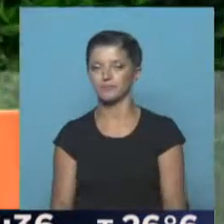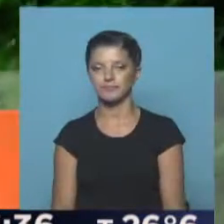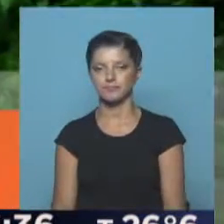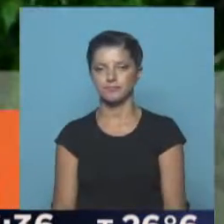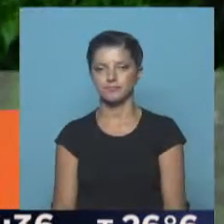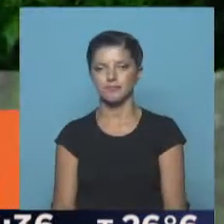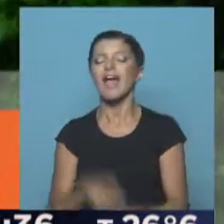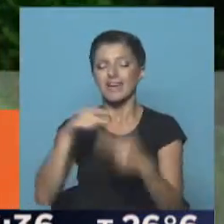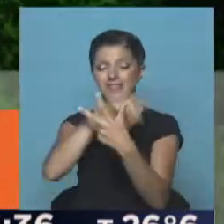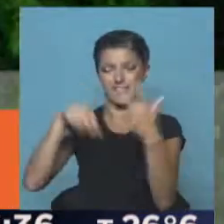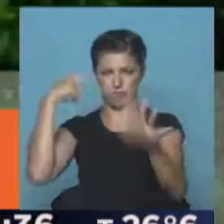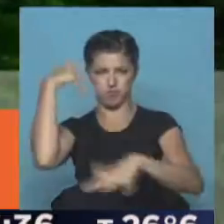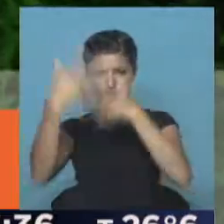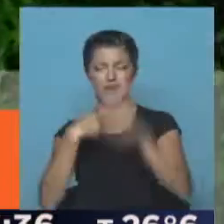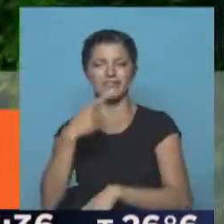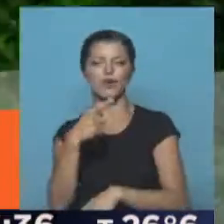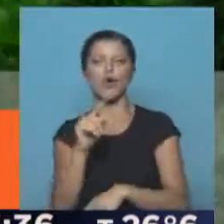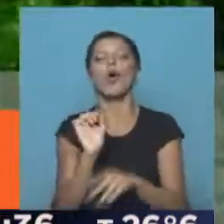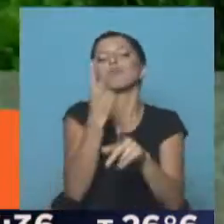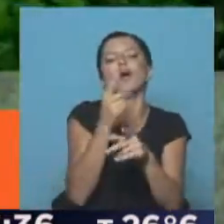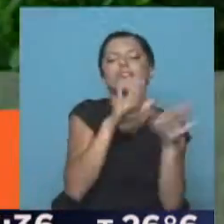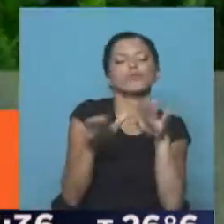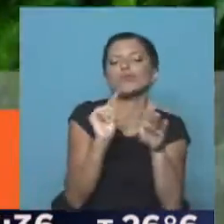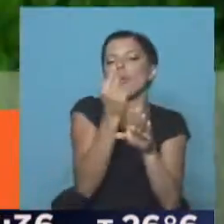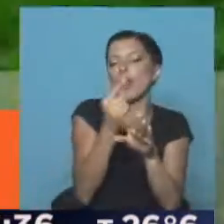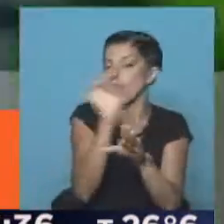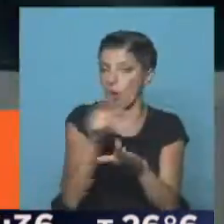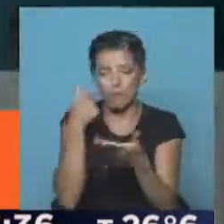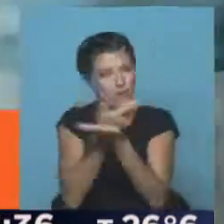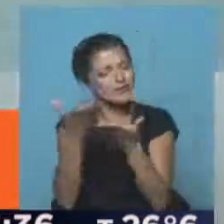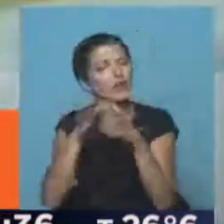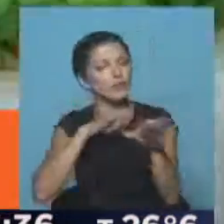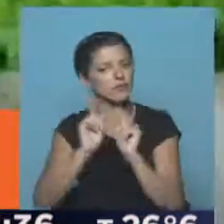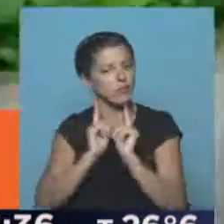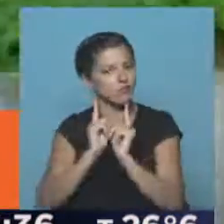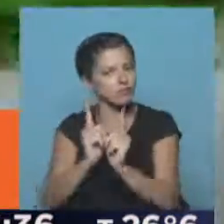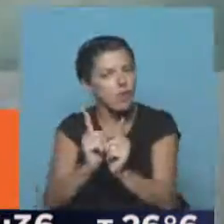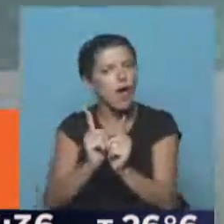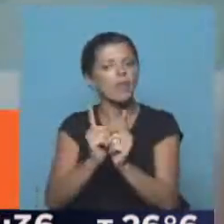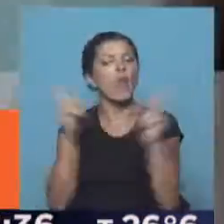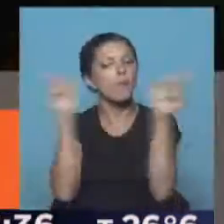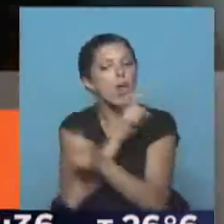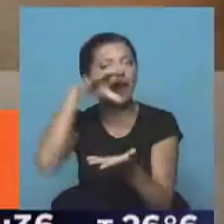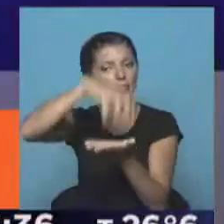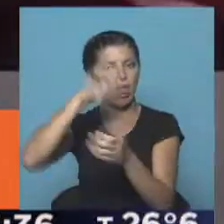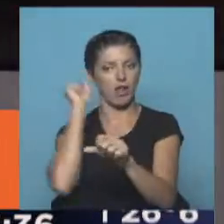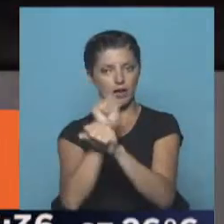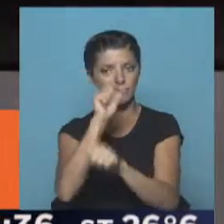hechos, aseguró, no son aislados, sino que reflejan una situación crónica de los centros de detención del país.